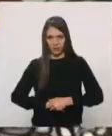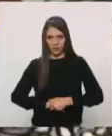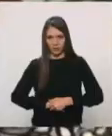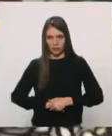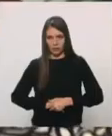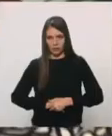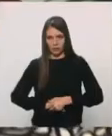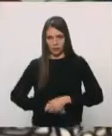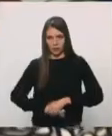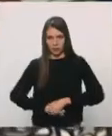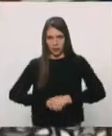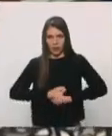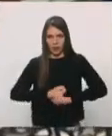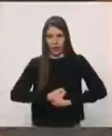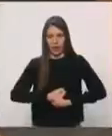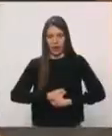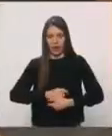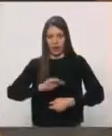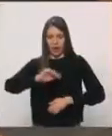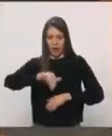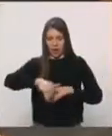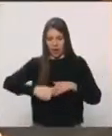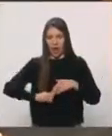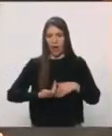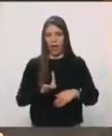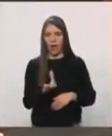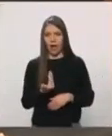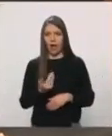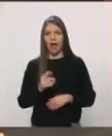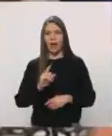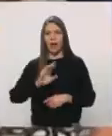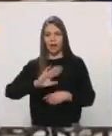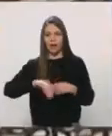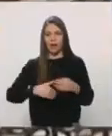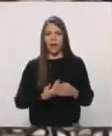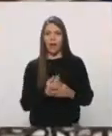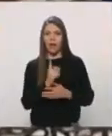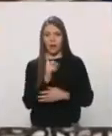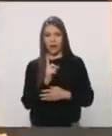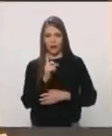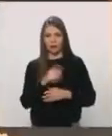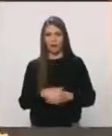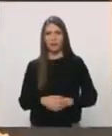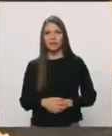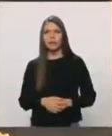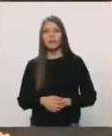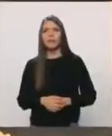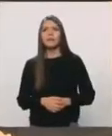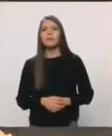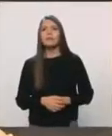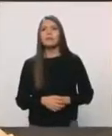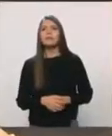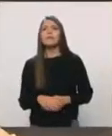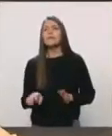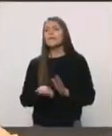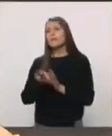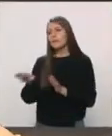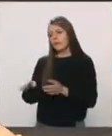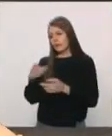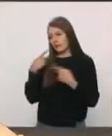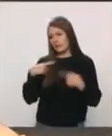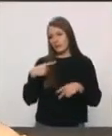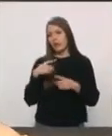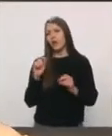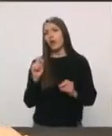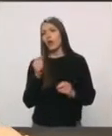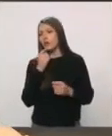movimiento, ¿de acuerdo? Este movimiento, cuidando que no esté presionando yo costillas aquí al costado, simplemente aquí. Si la persona, el menor que tragó